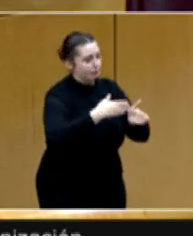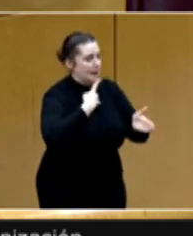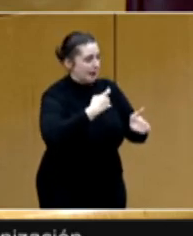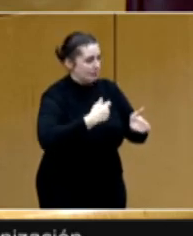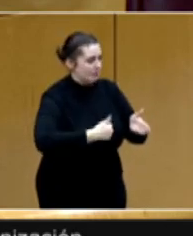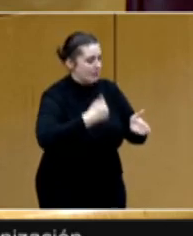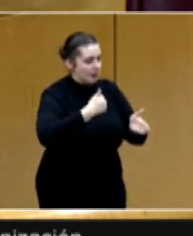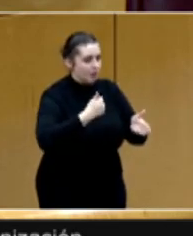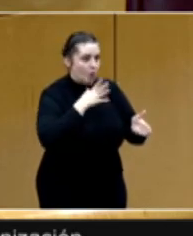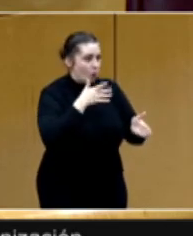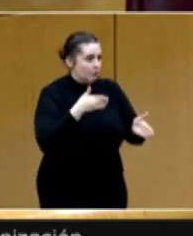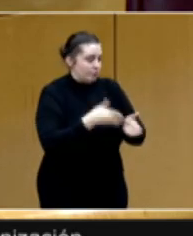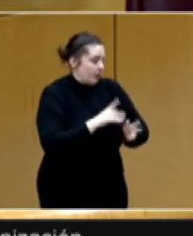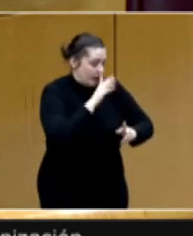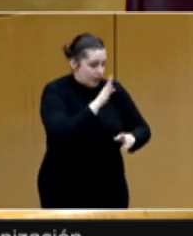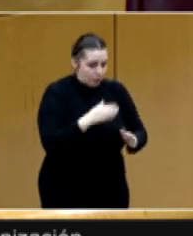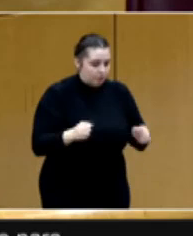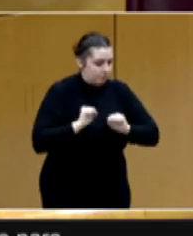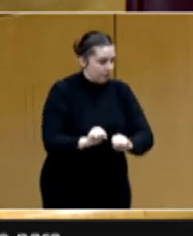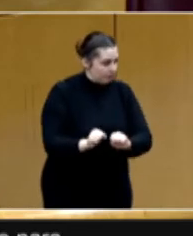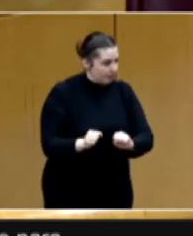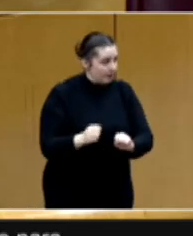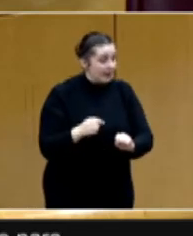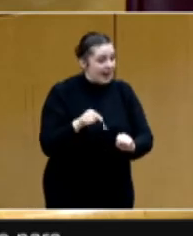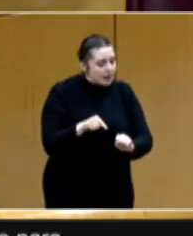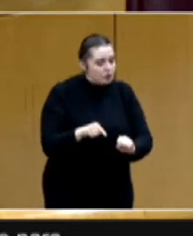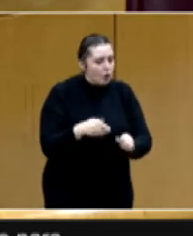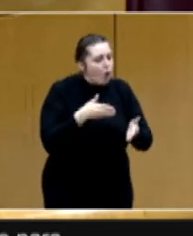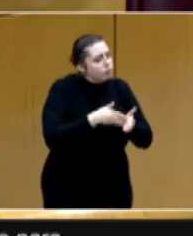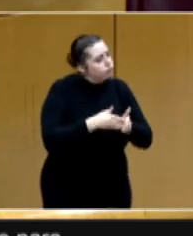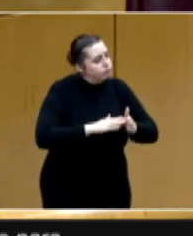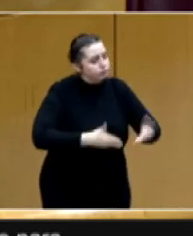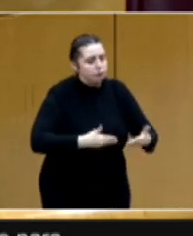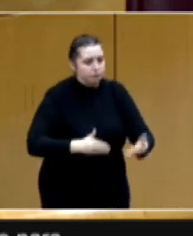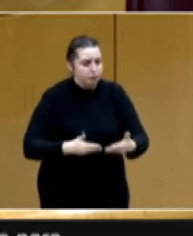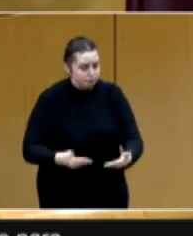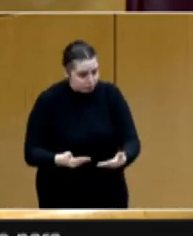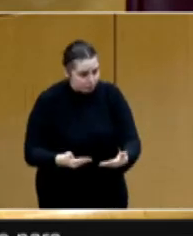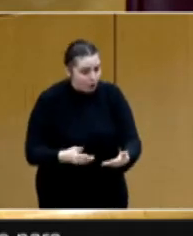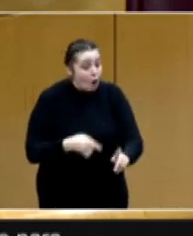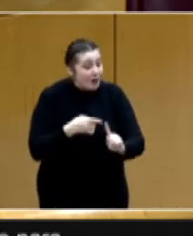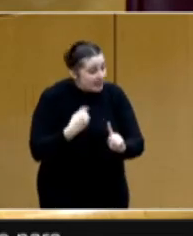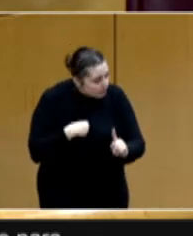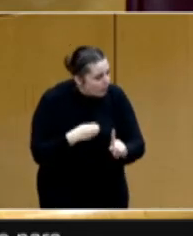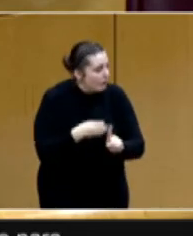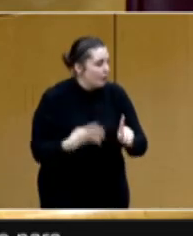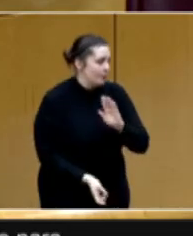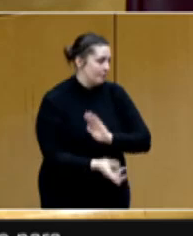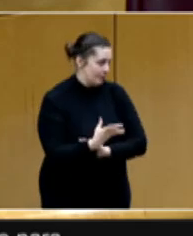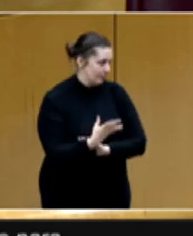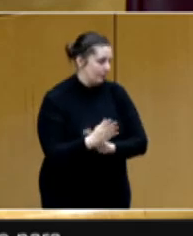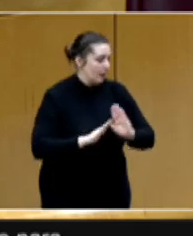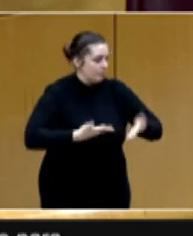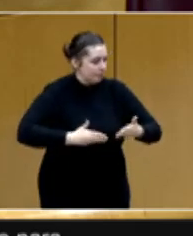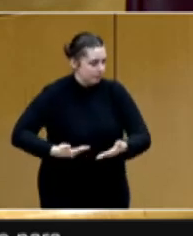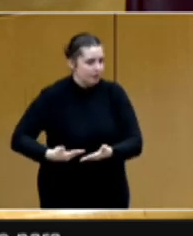obstaculizado Y con esa finalidad de remover esos obstáculos nació nació el foro y este es el